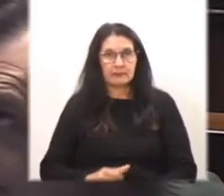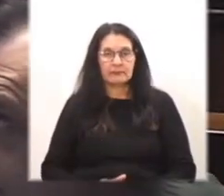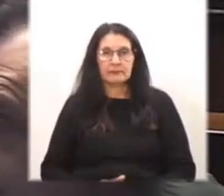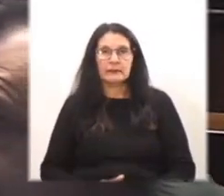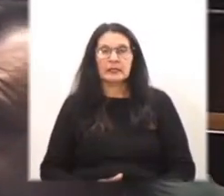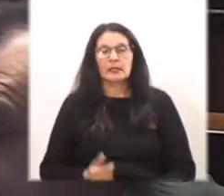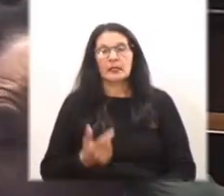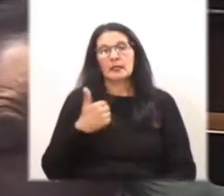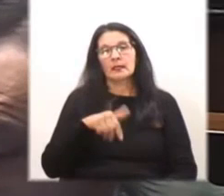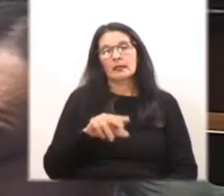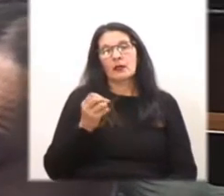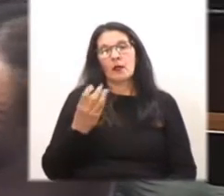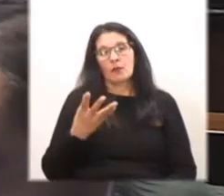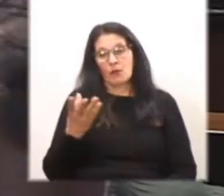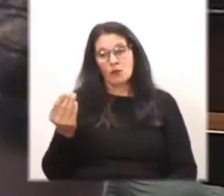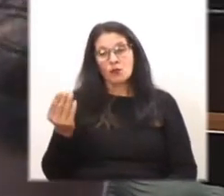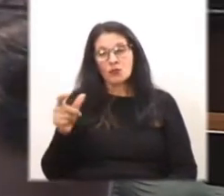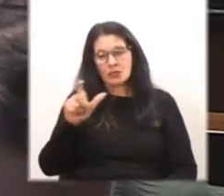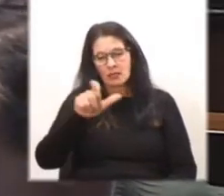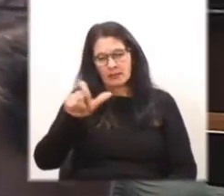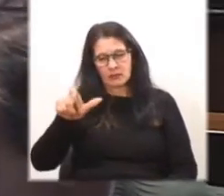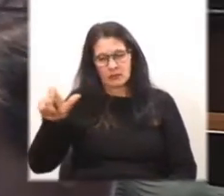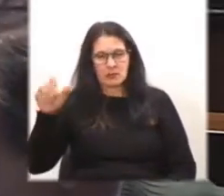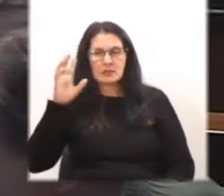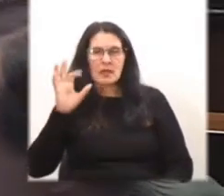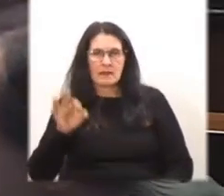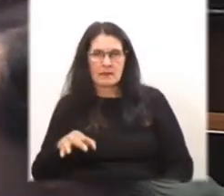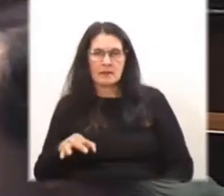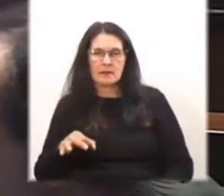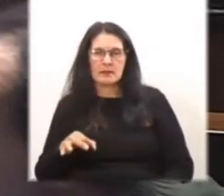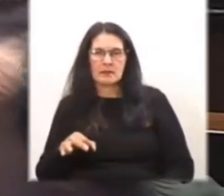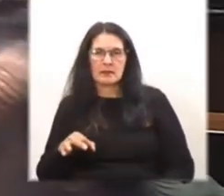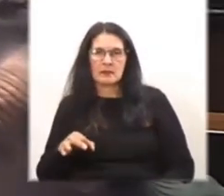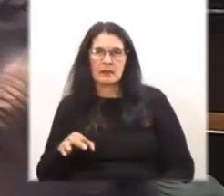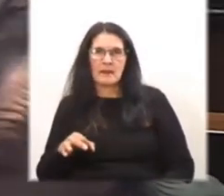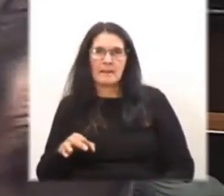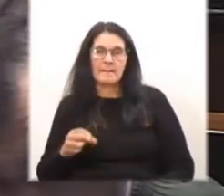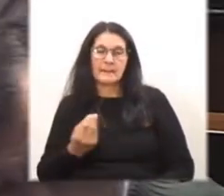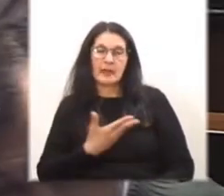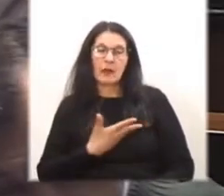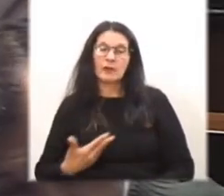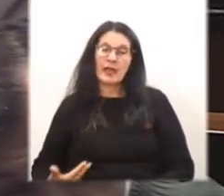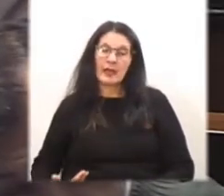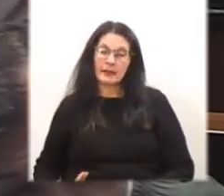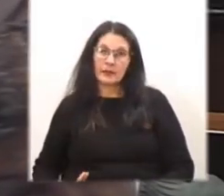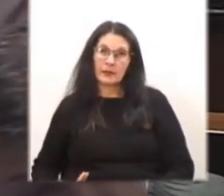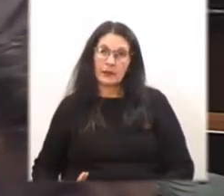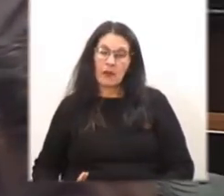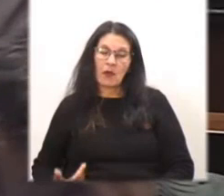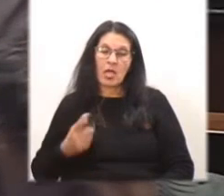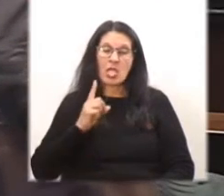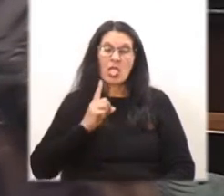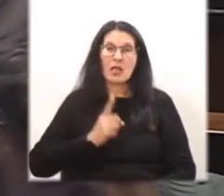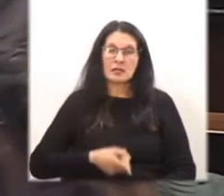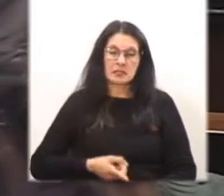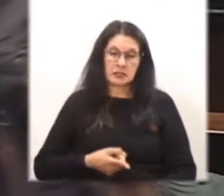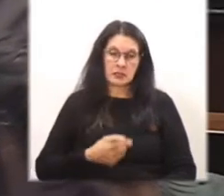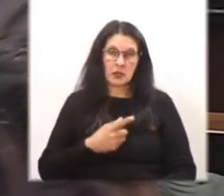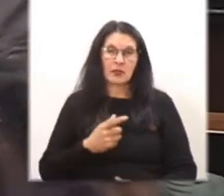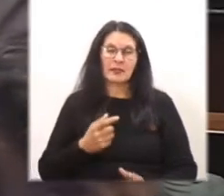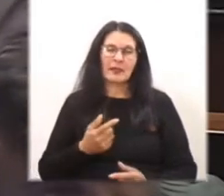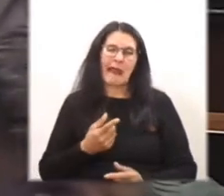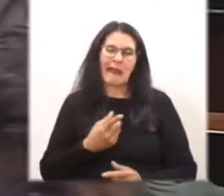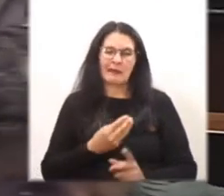Y como tanta gente sabía, señor presidente, el gobierno tomó la decisión de blindar a Albizu